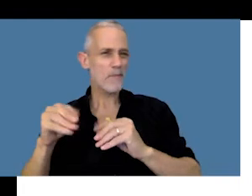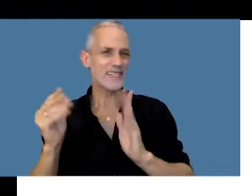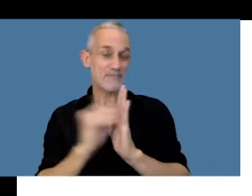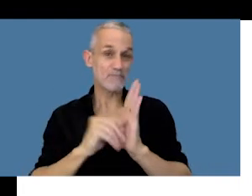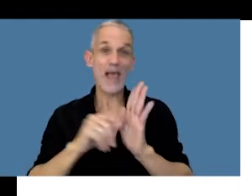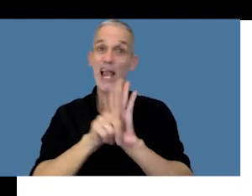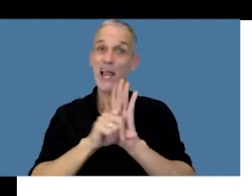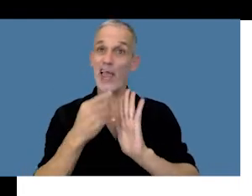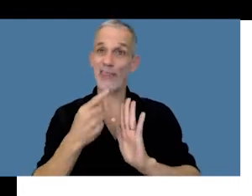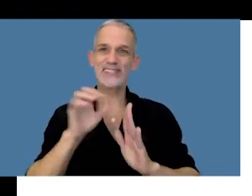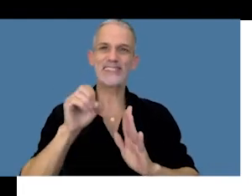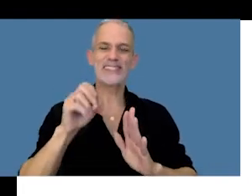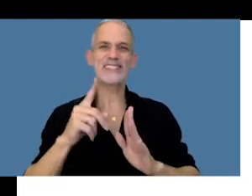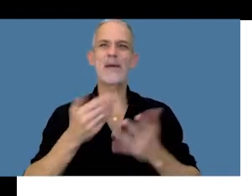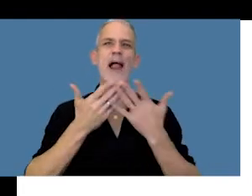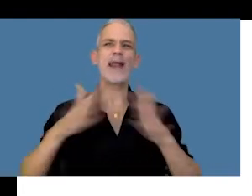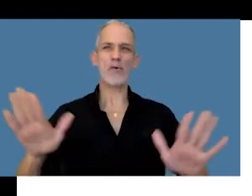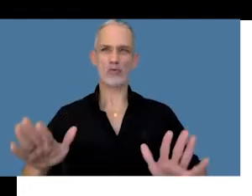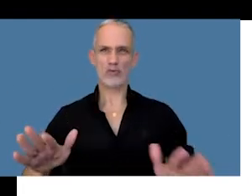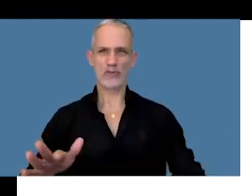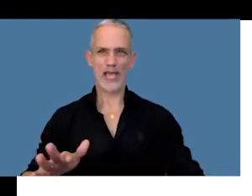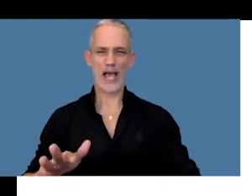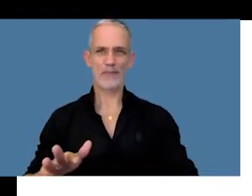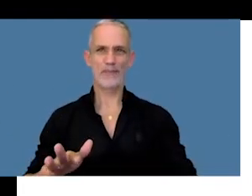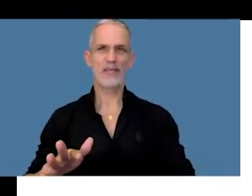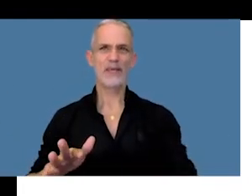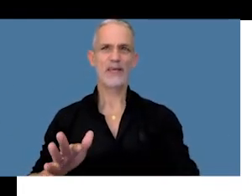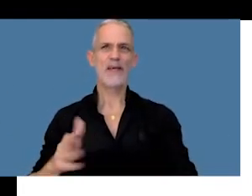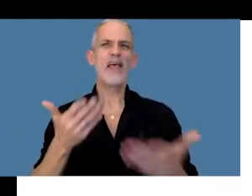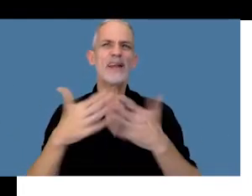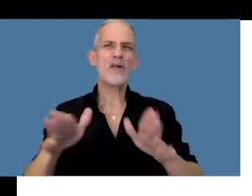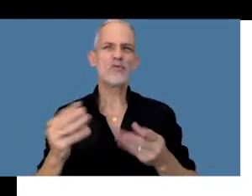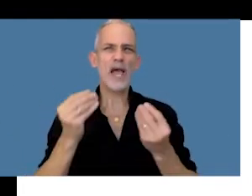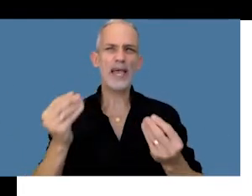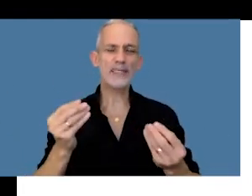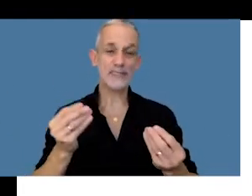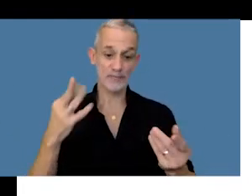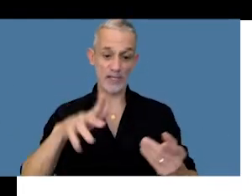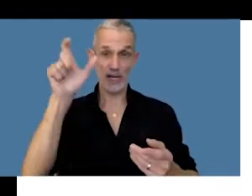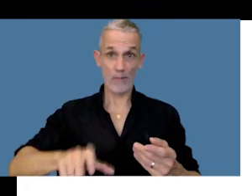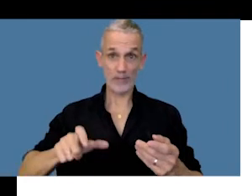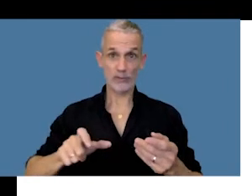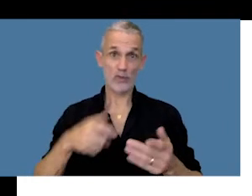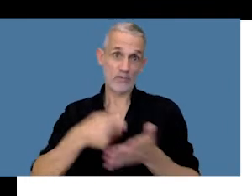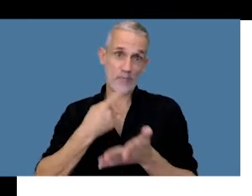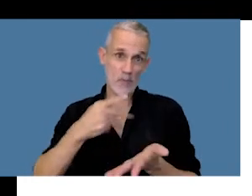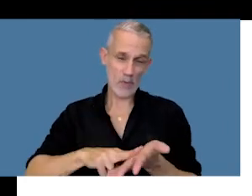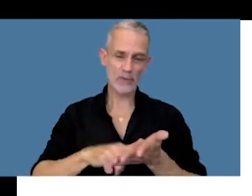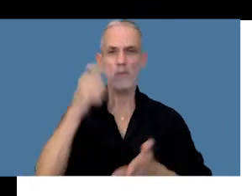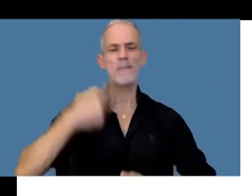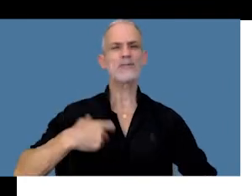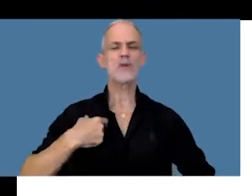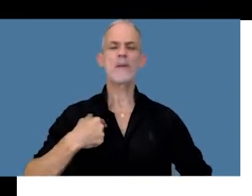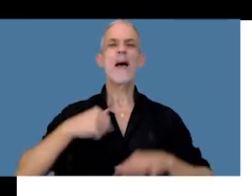ley, que se denomina renuncia. ¿Qué es la renuncia? Es que el contribuyente se da de baja, pero